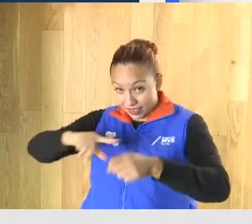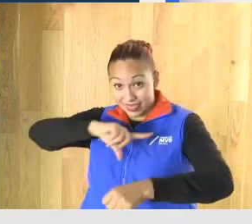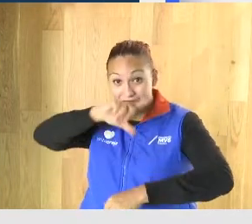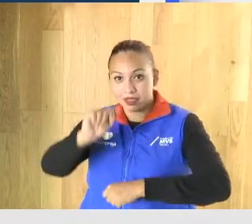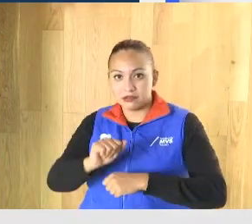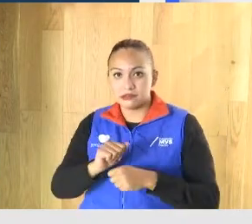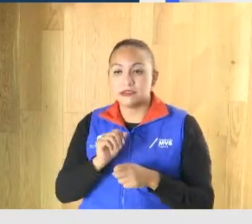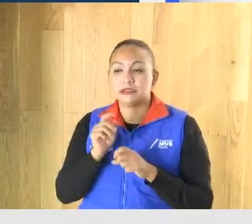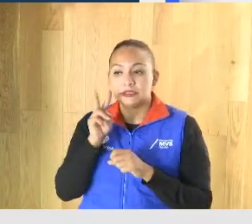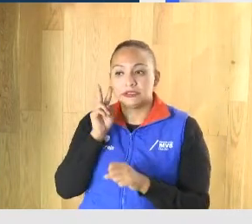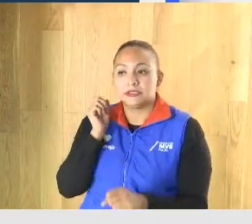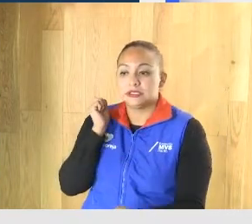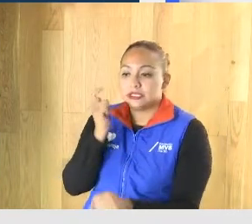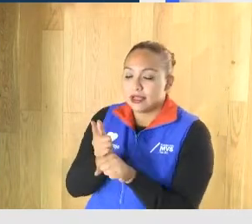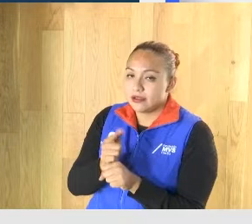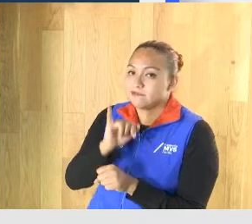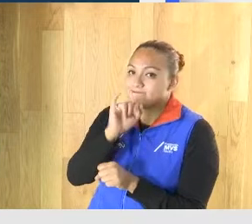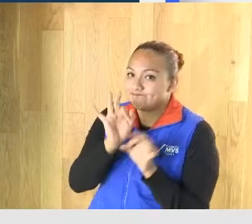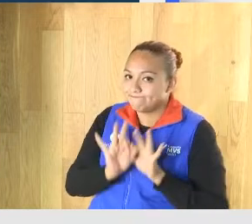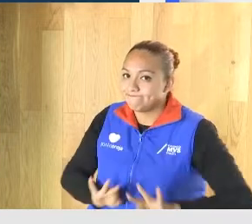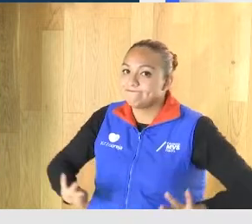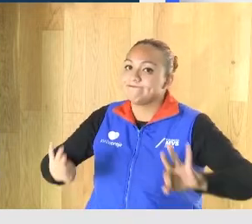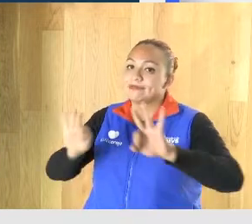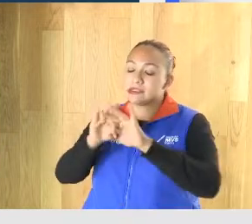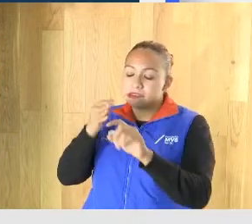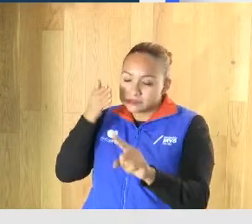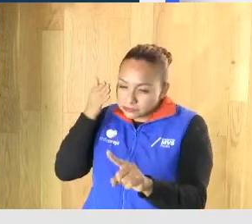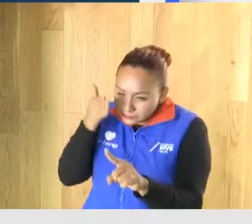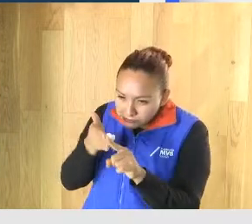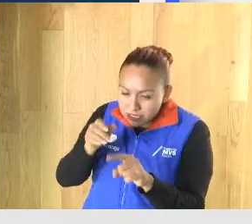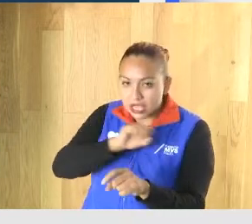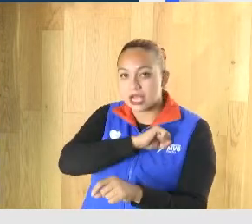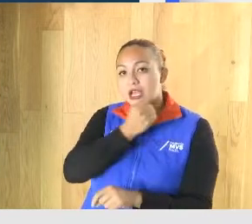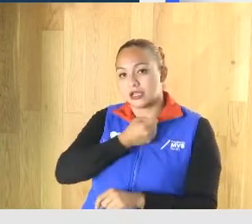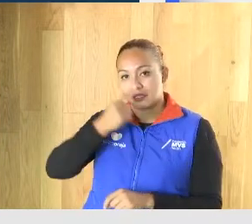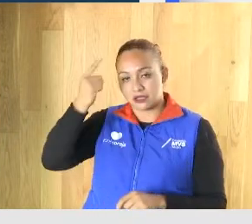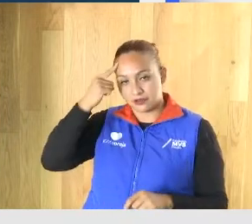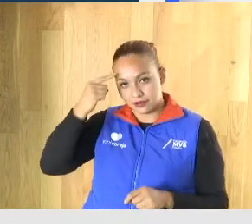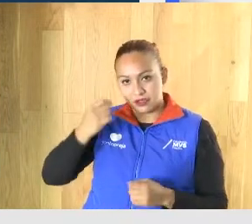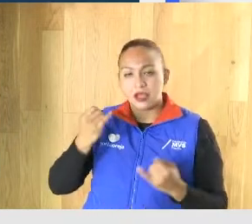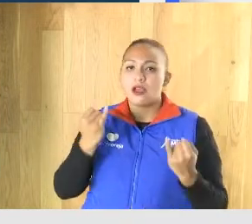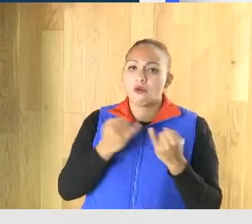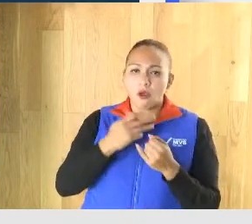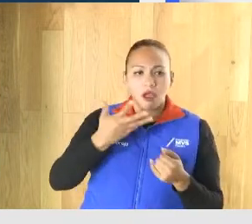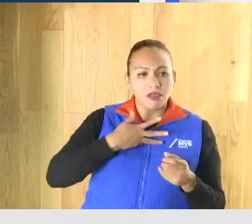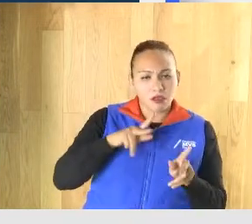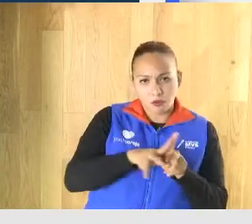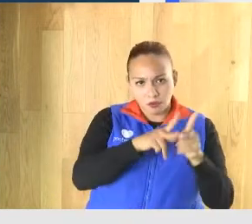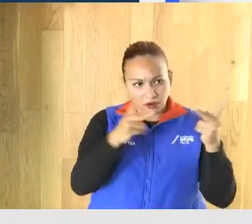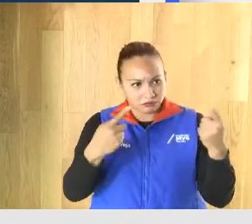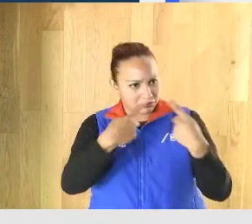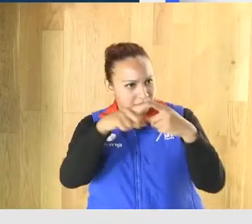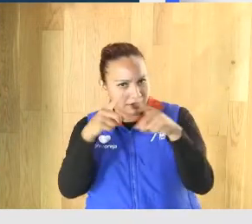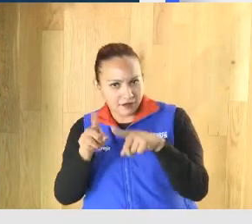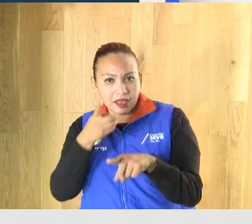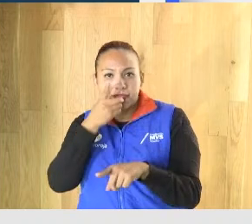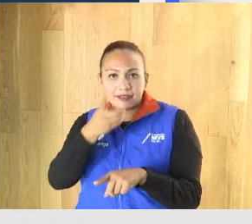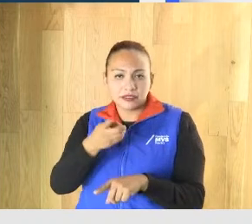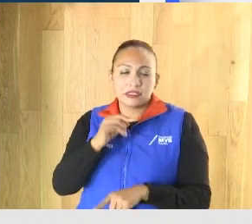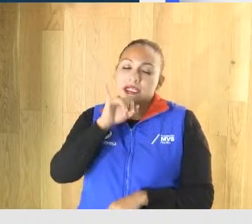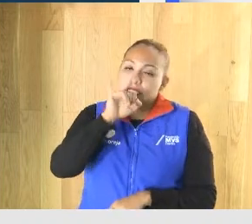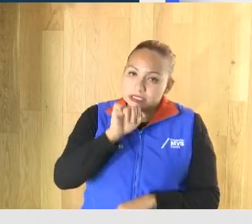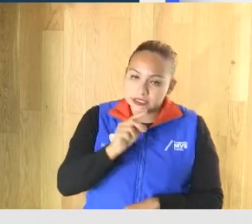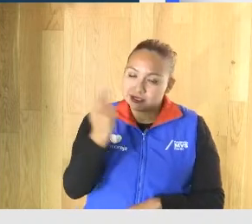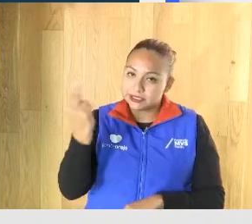este informe, ¿no? de la OCDE, dice que, y también esta cita de McKinsey, dicen que invertir en salud mental tiene un retorno económico